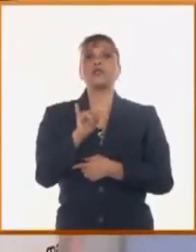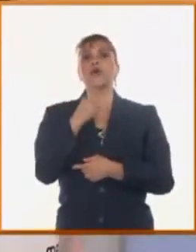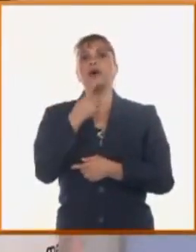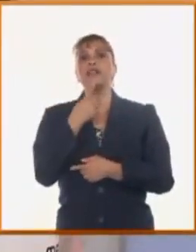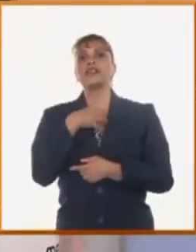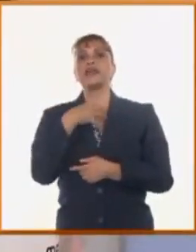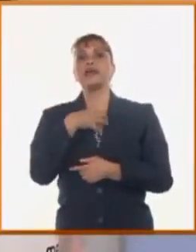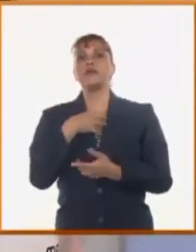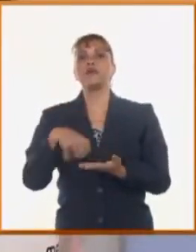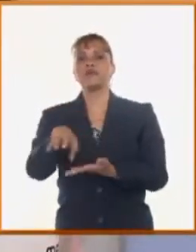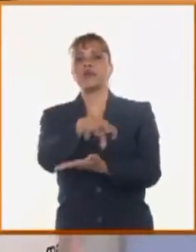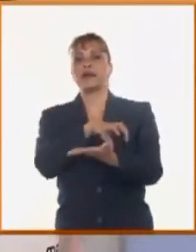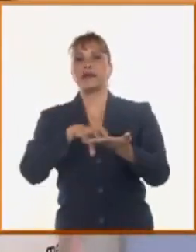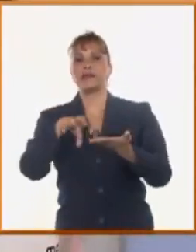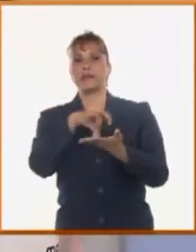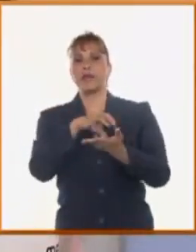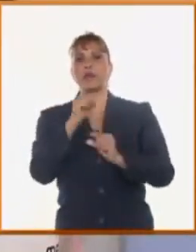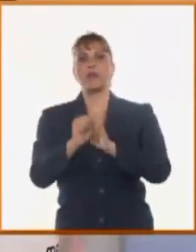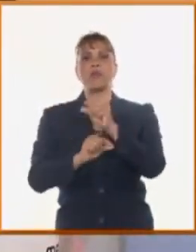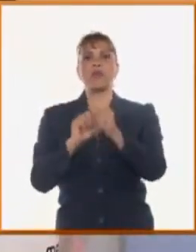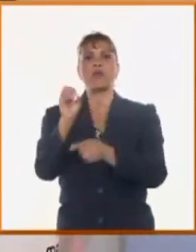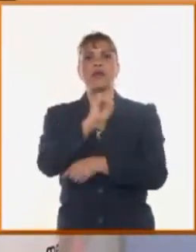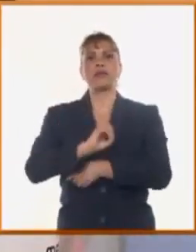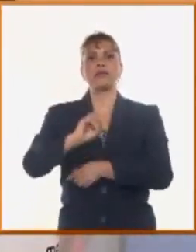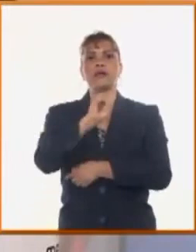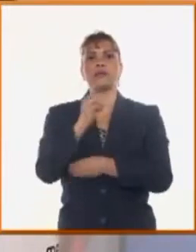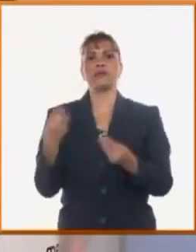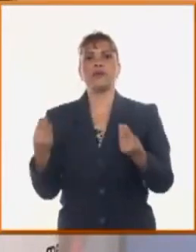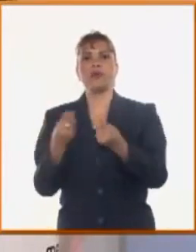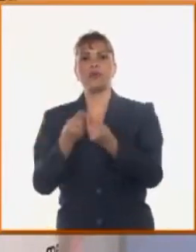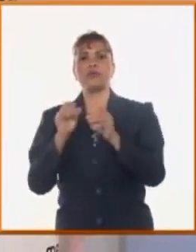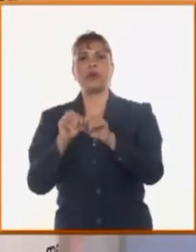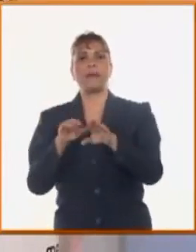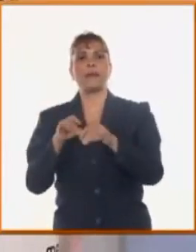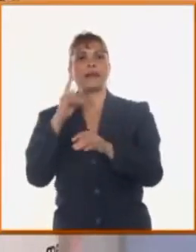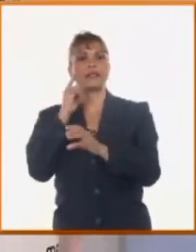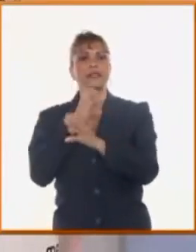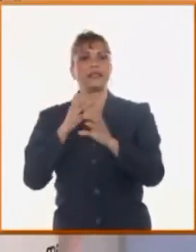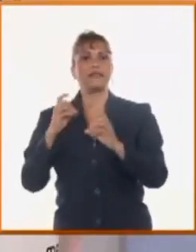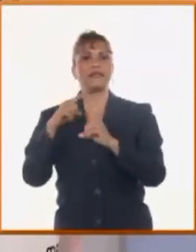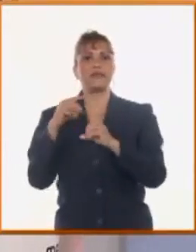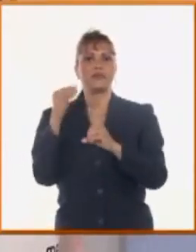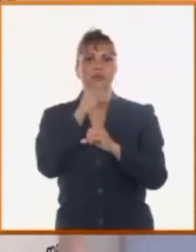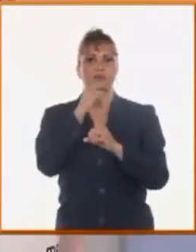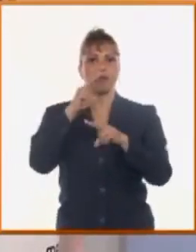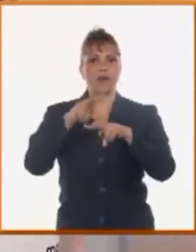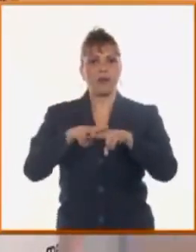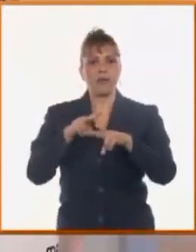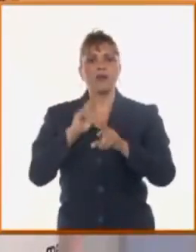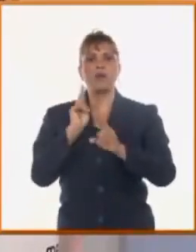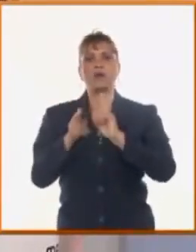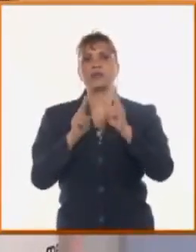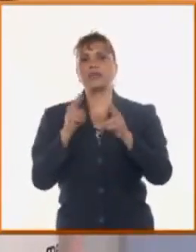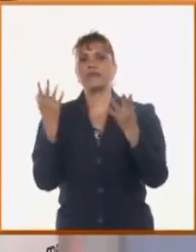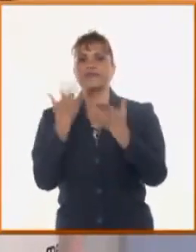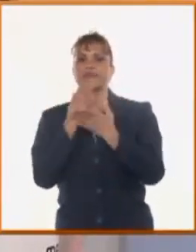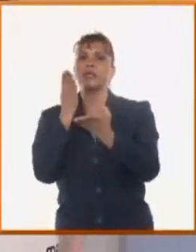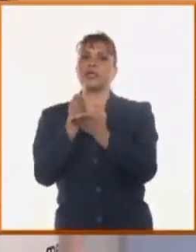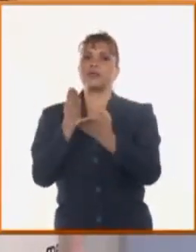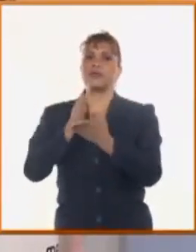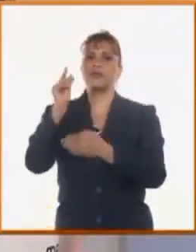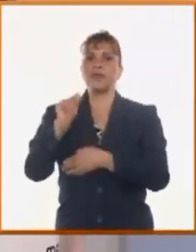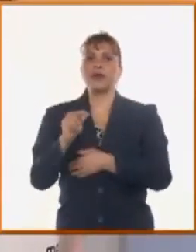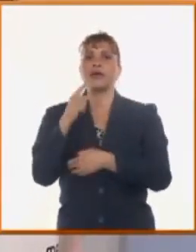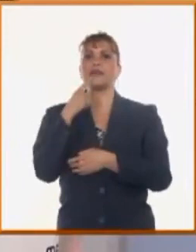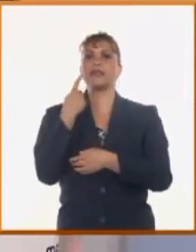espacio que estamos organizando de conjunto con el Parque Científico Tecnológico de La Habana, orientado a los estudiantes,